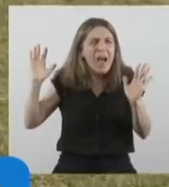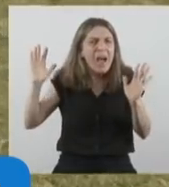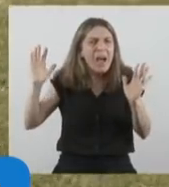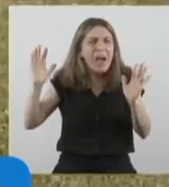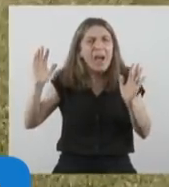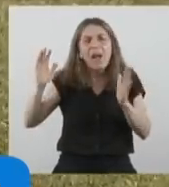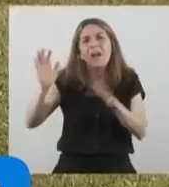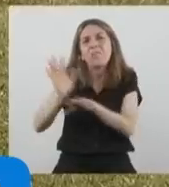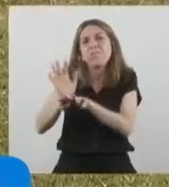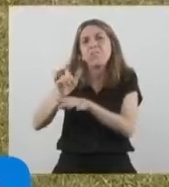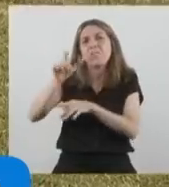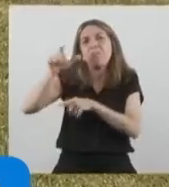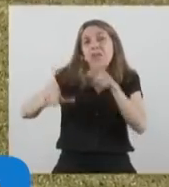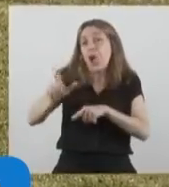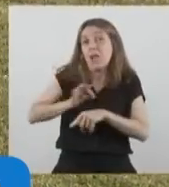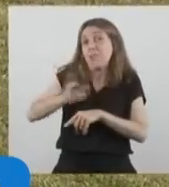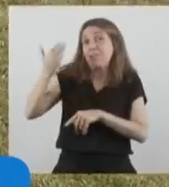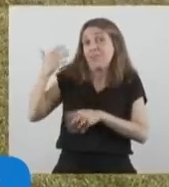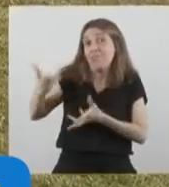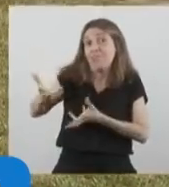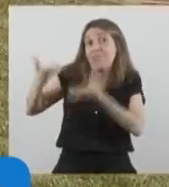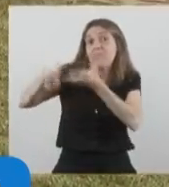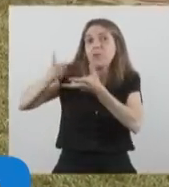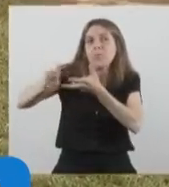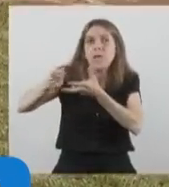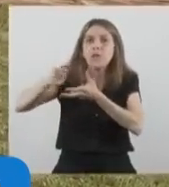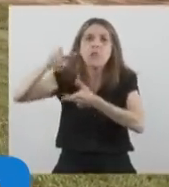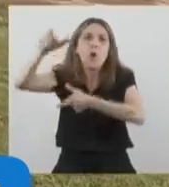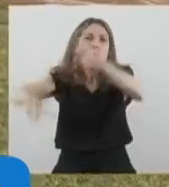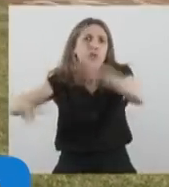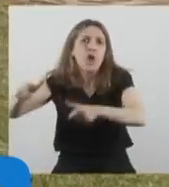contra las voces activas